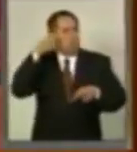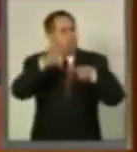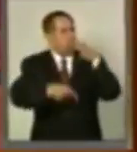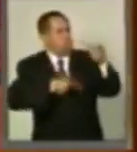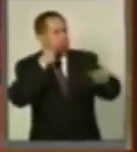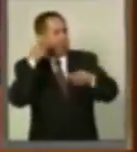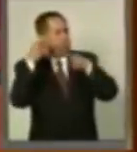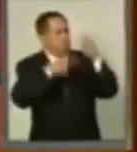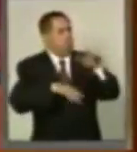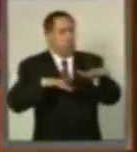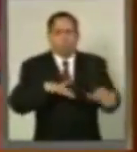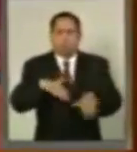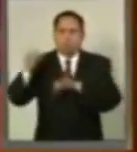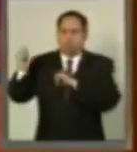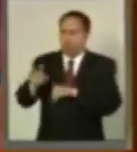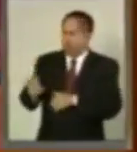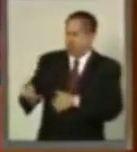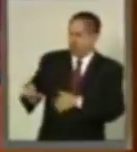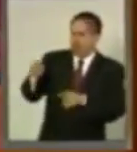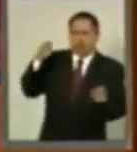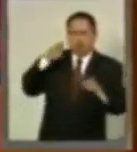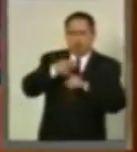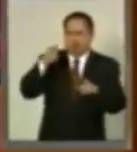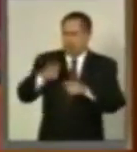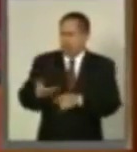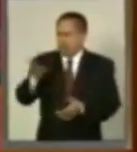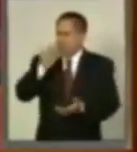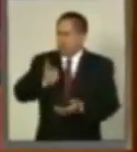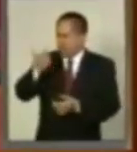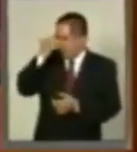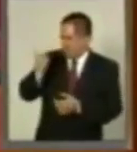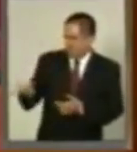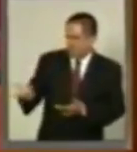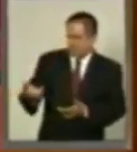acusaciones y señalamientos infundados.